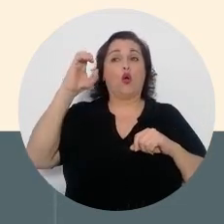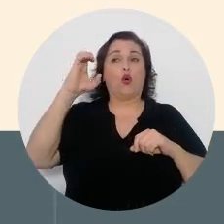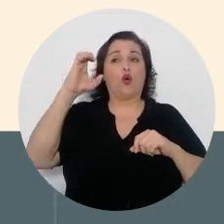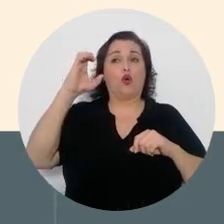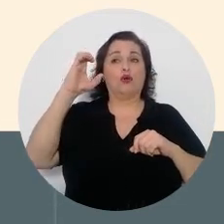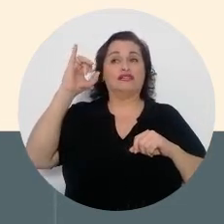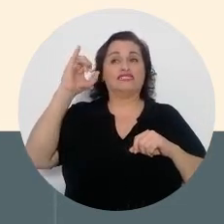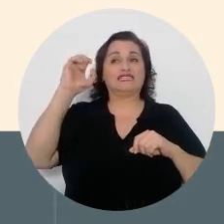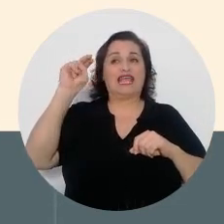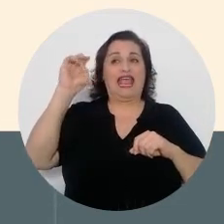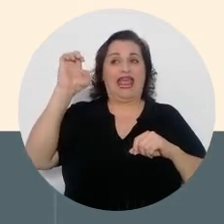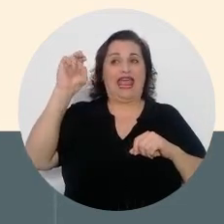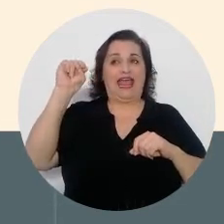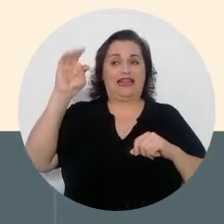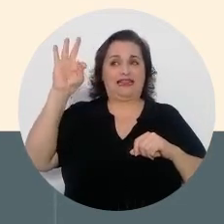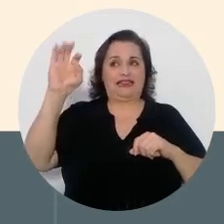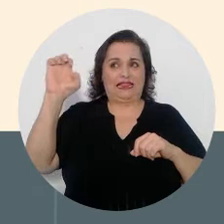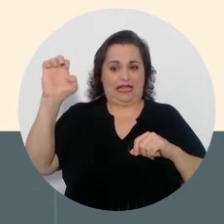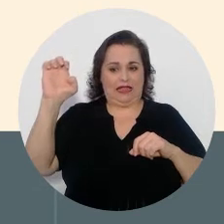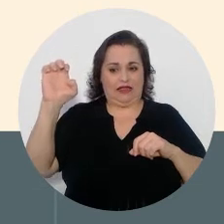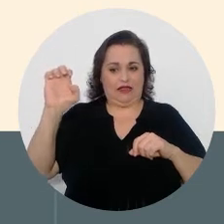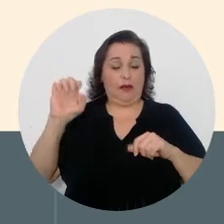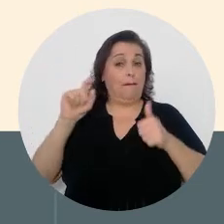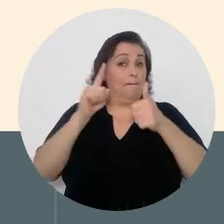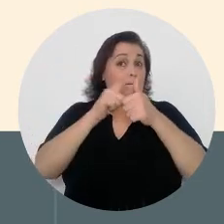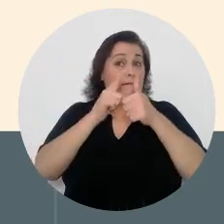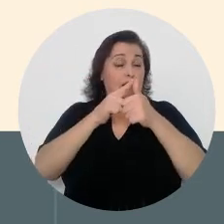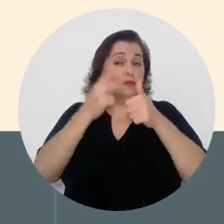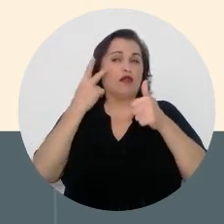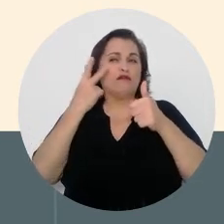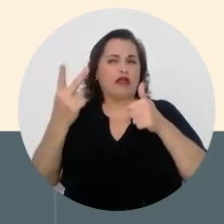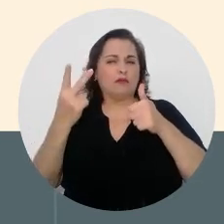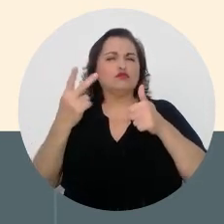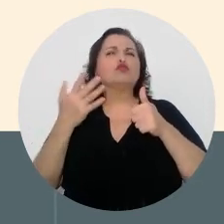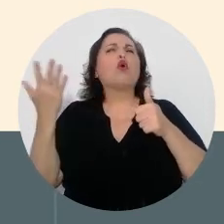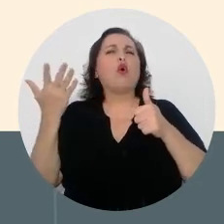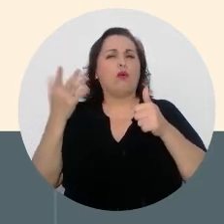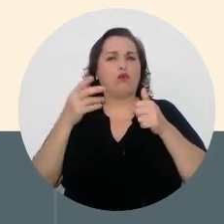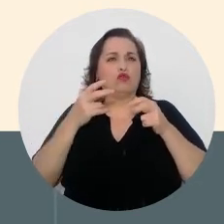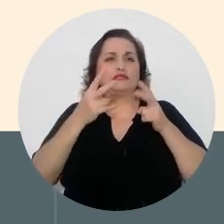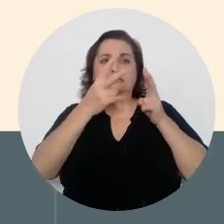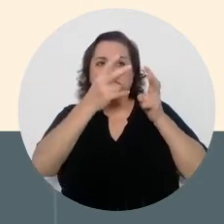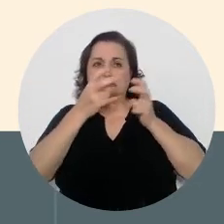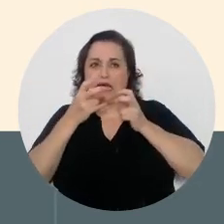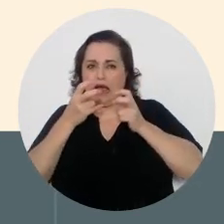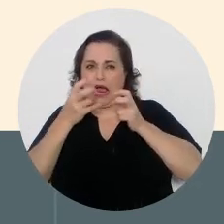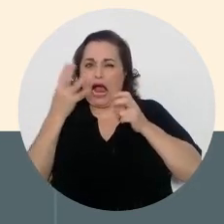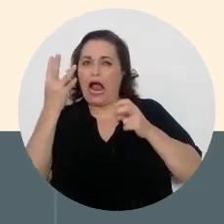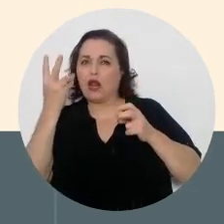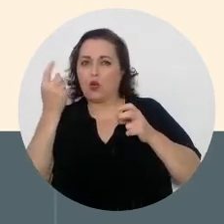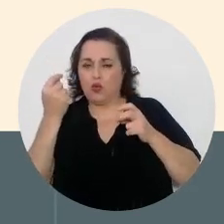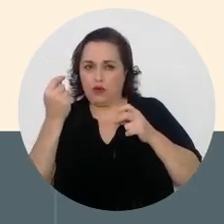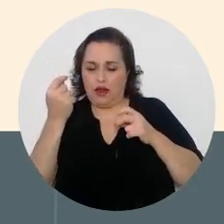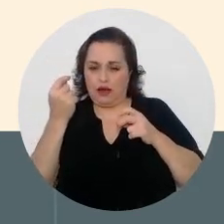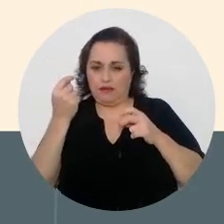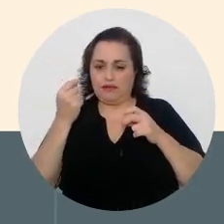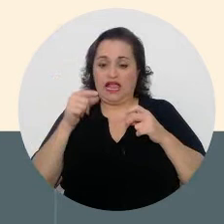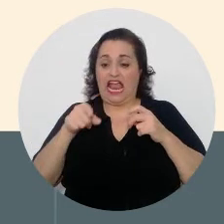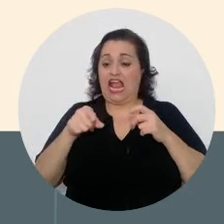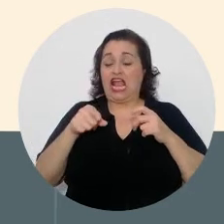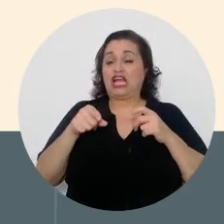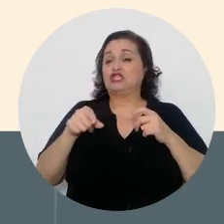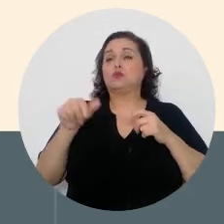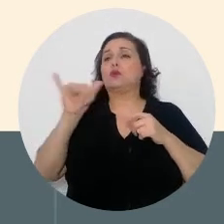cociente. El cociente, primero vamos a ver cómo se calcula. Es